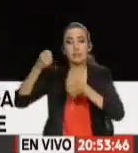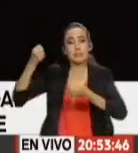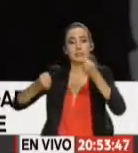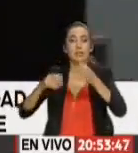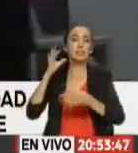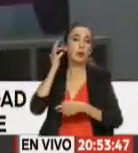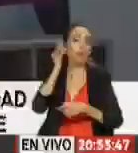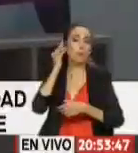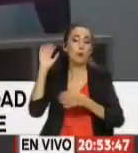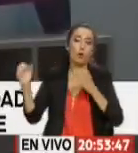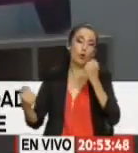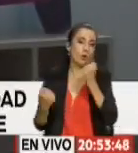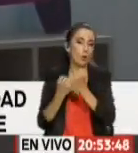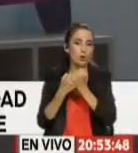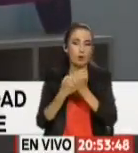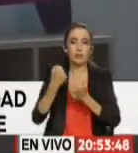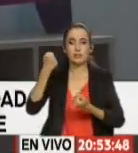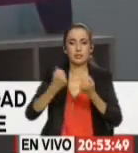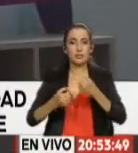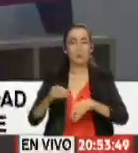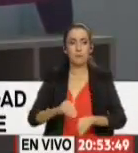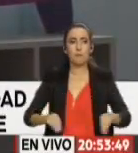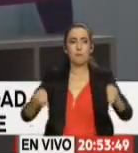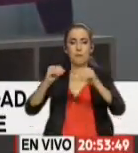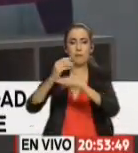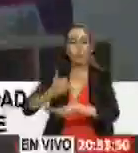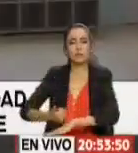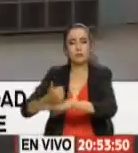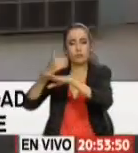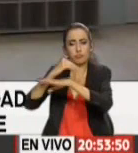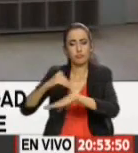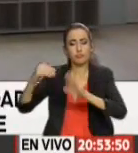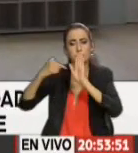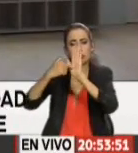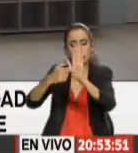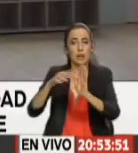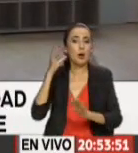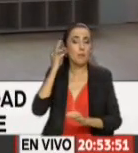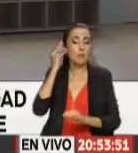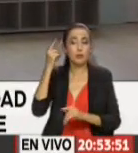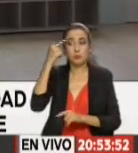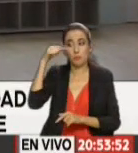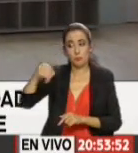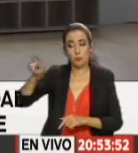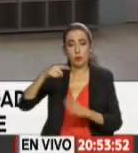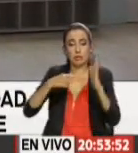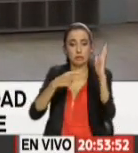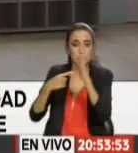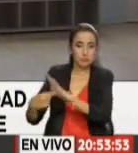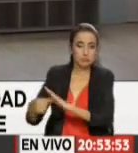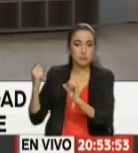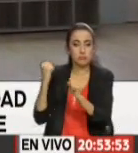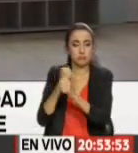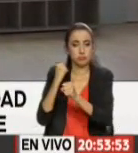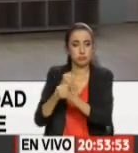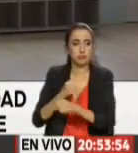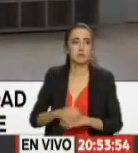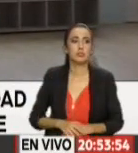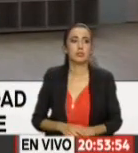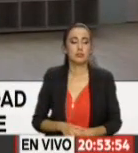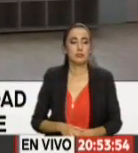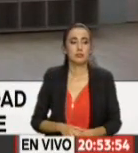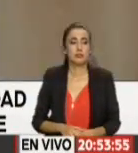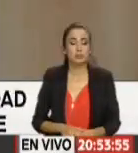propósito de poner freno al acoso sexual y ofrecer trabajo a las mujeres, que son las más afectadas por el desempleo en ese país.